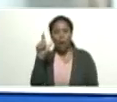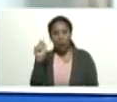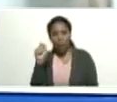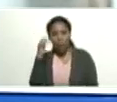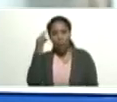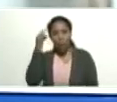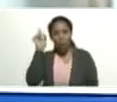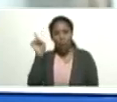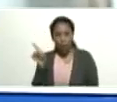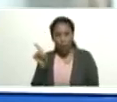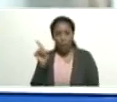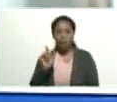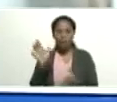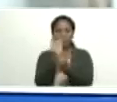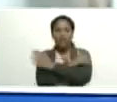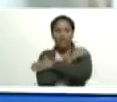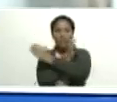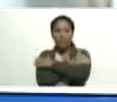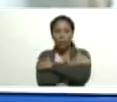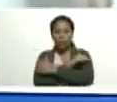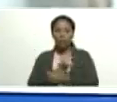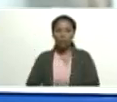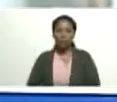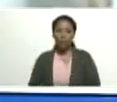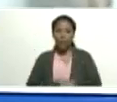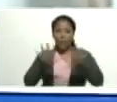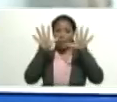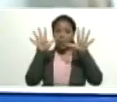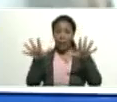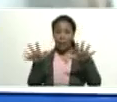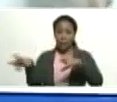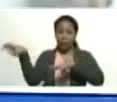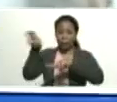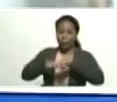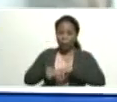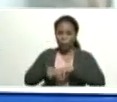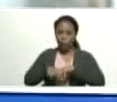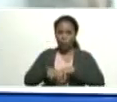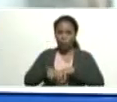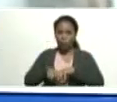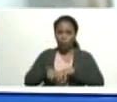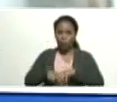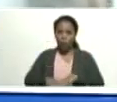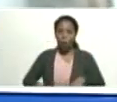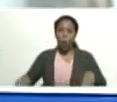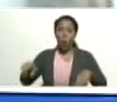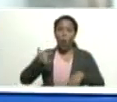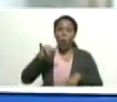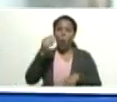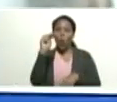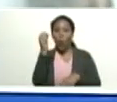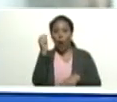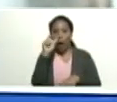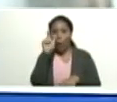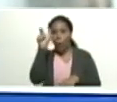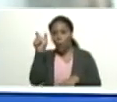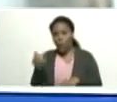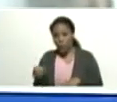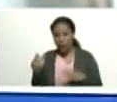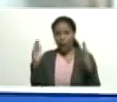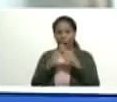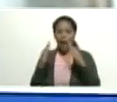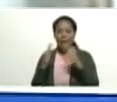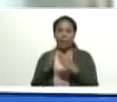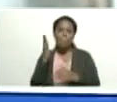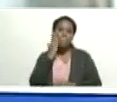Mora. Felicidades. Décimo puesto, Juan Manuel Cruz Bastida, Hacienda